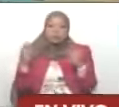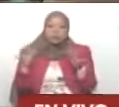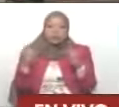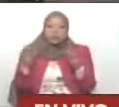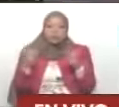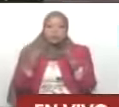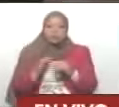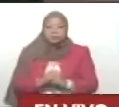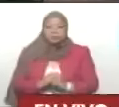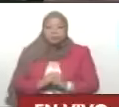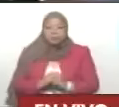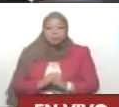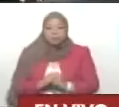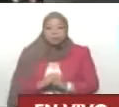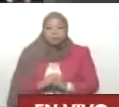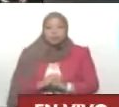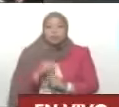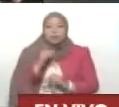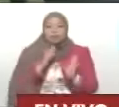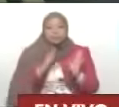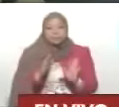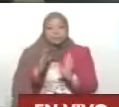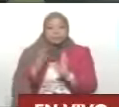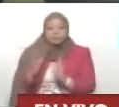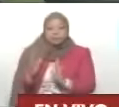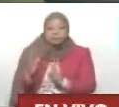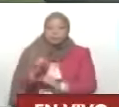Y la estrategia y la orden está dada.